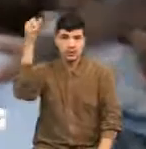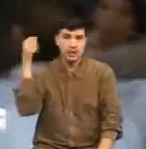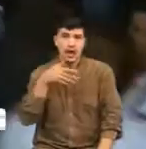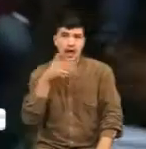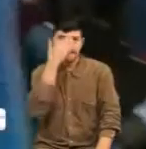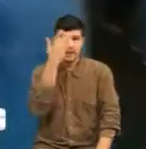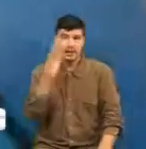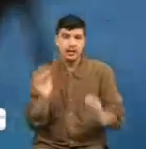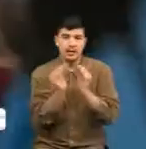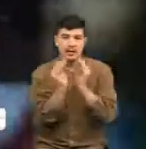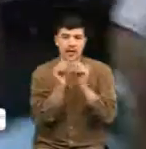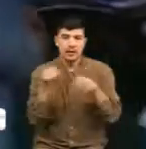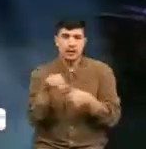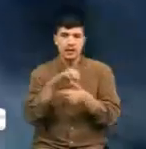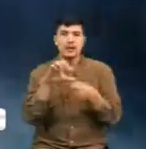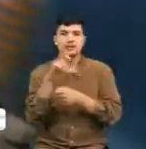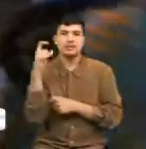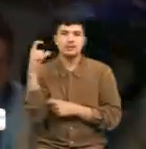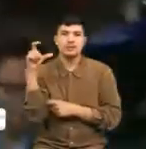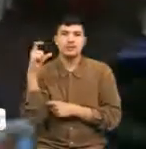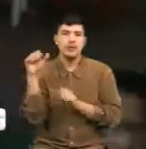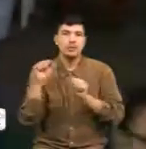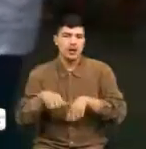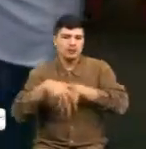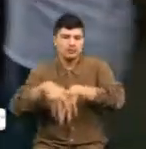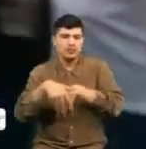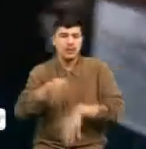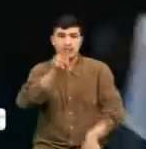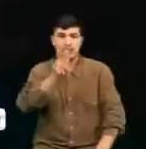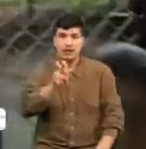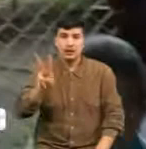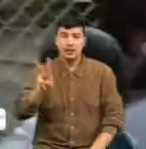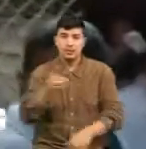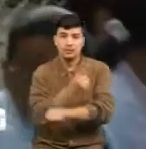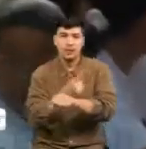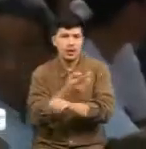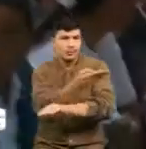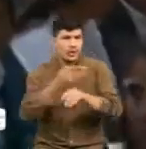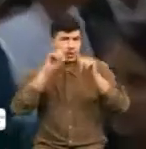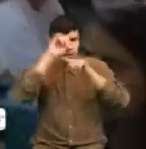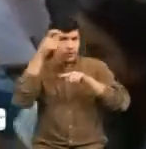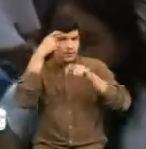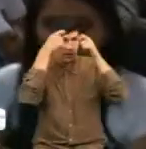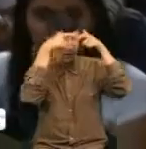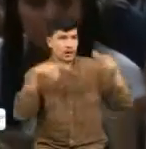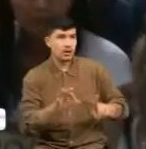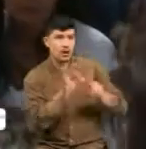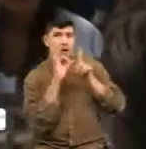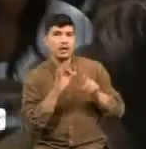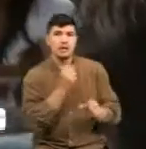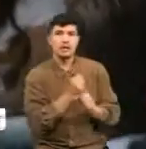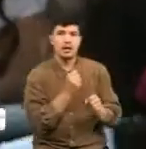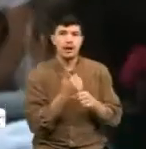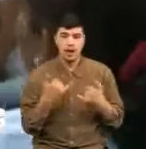del bienestar familiar aquí en la ciudad de Cúcuta, esperan realizar un plantón por 72 horas para exigirle al gobierno nacional garantías laborales. Nos encontramos en